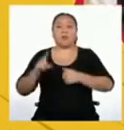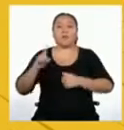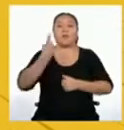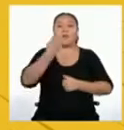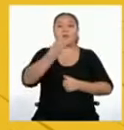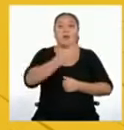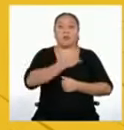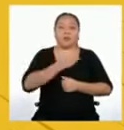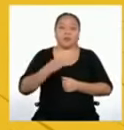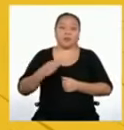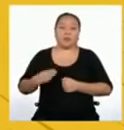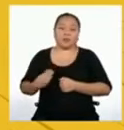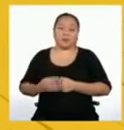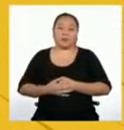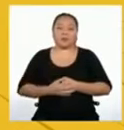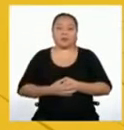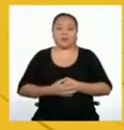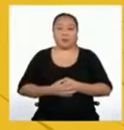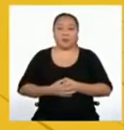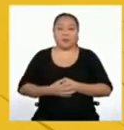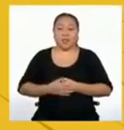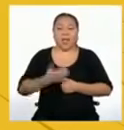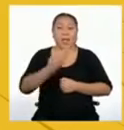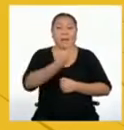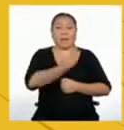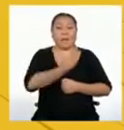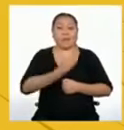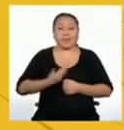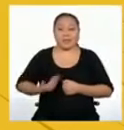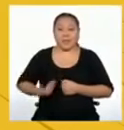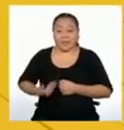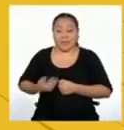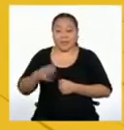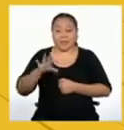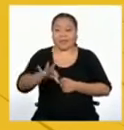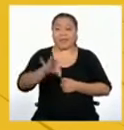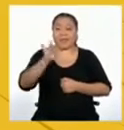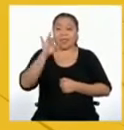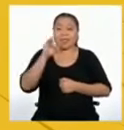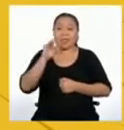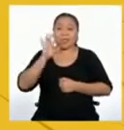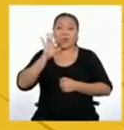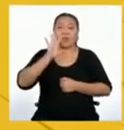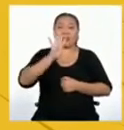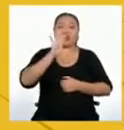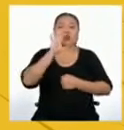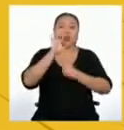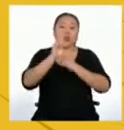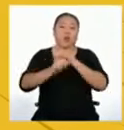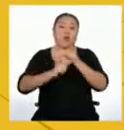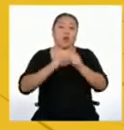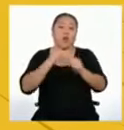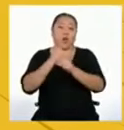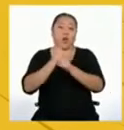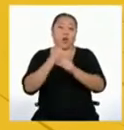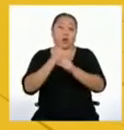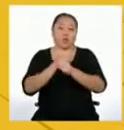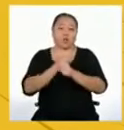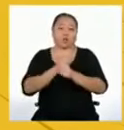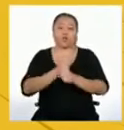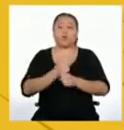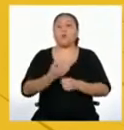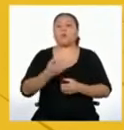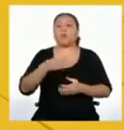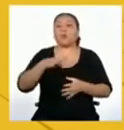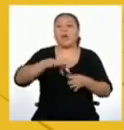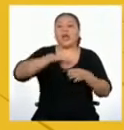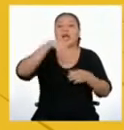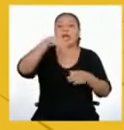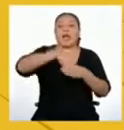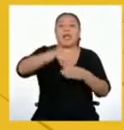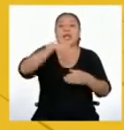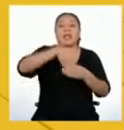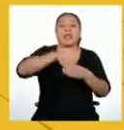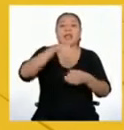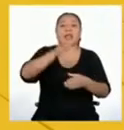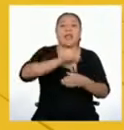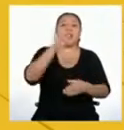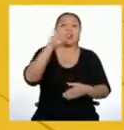Ministro. El presidente es elegido por 5 años en elecciones generales para todo el